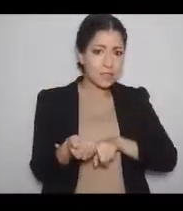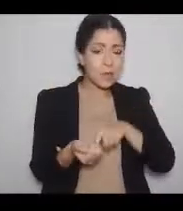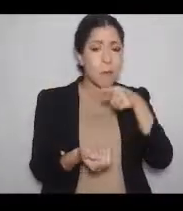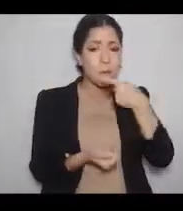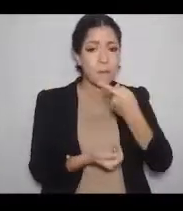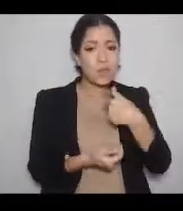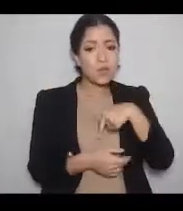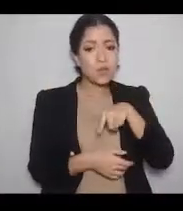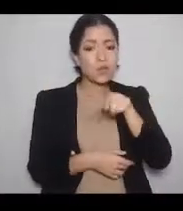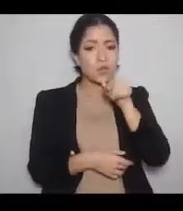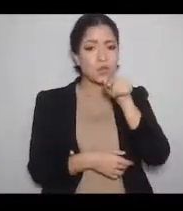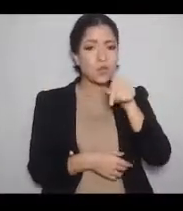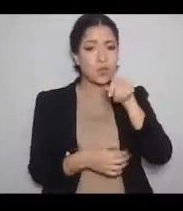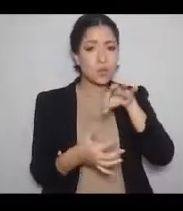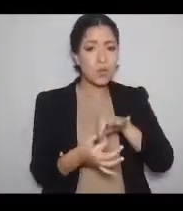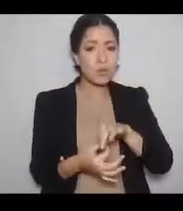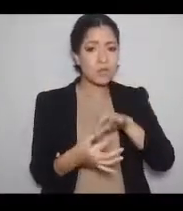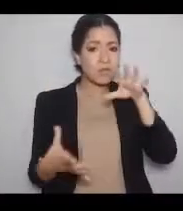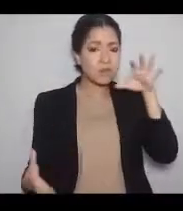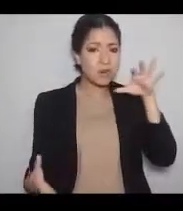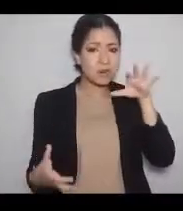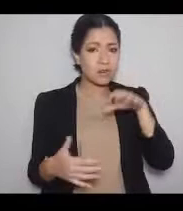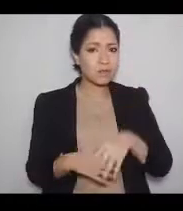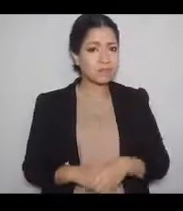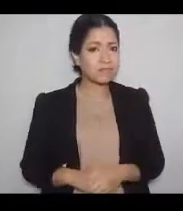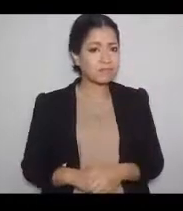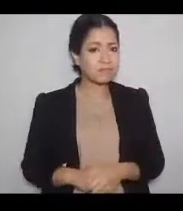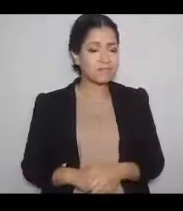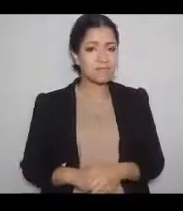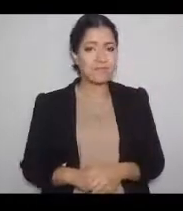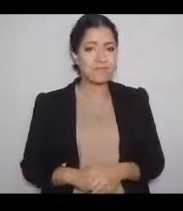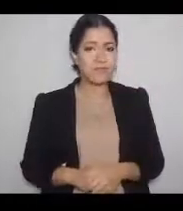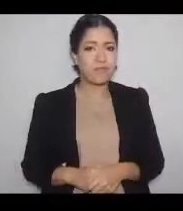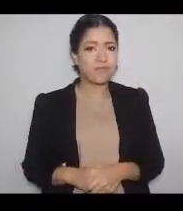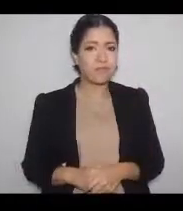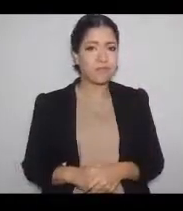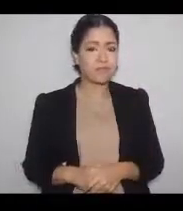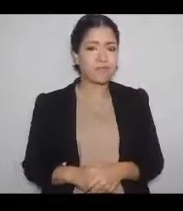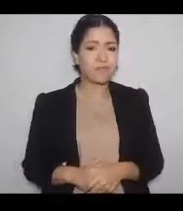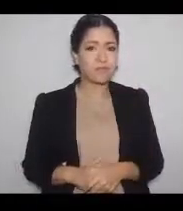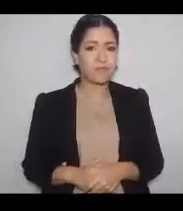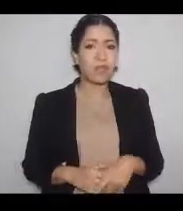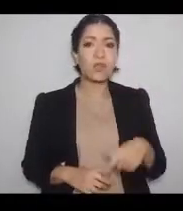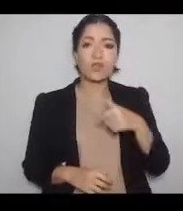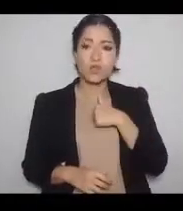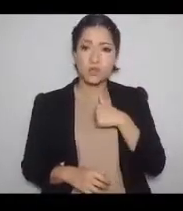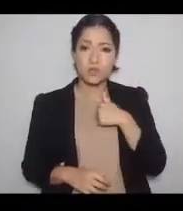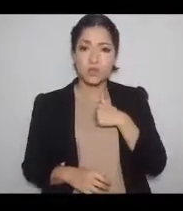La amé. La amé mucho.